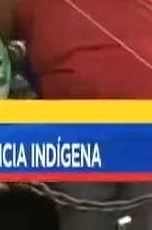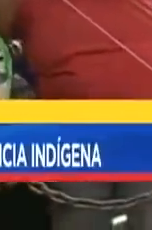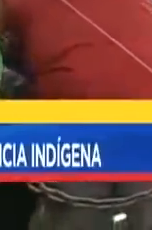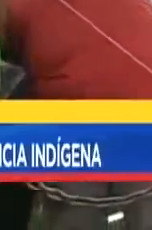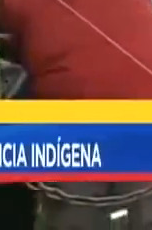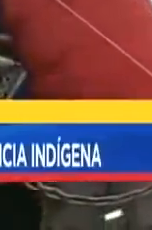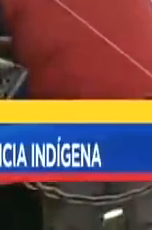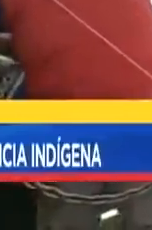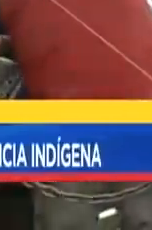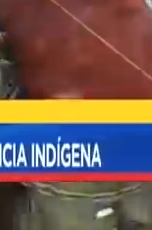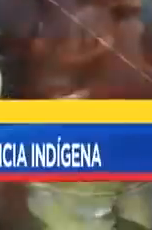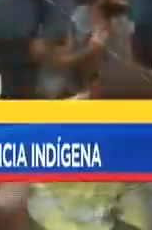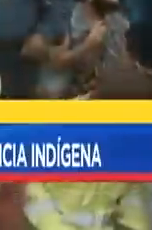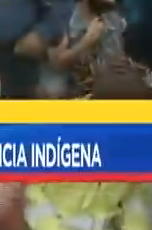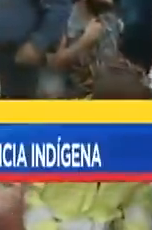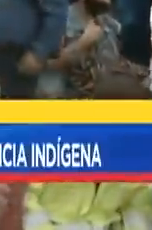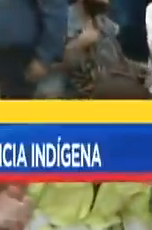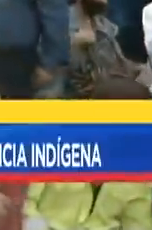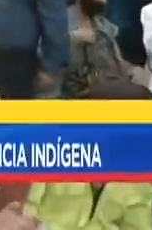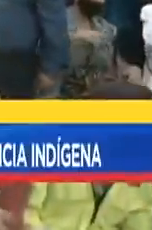indígena Cumanagoto.